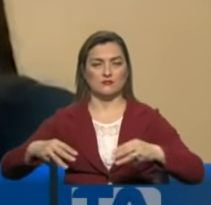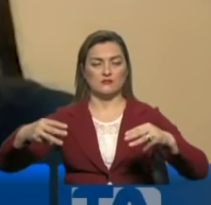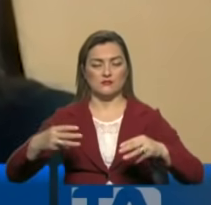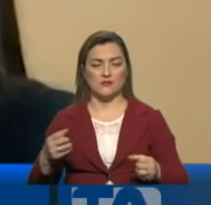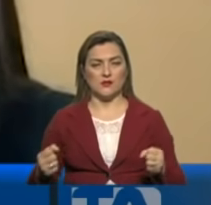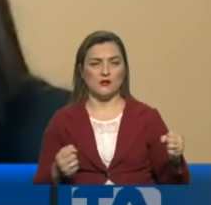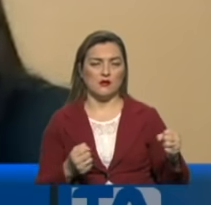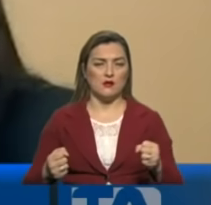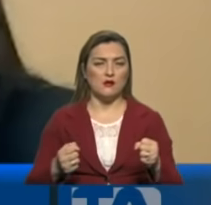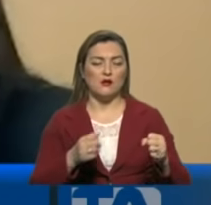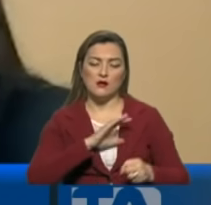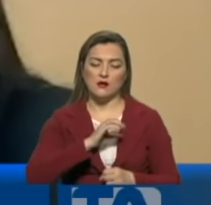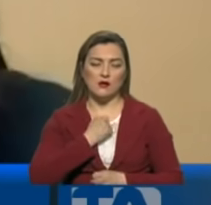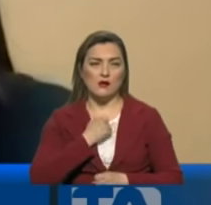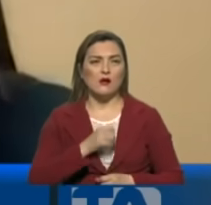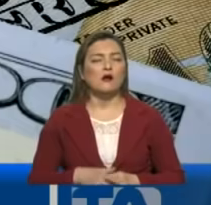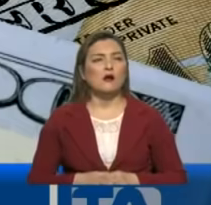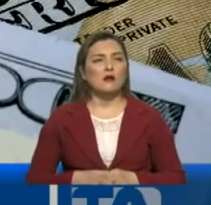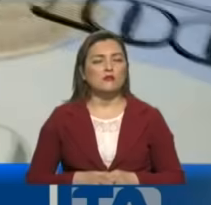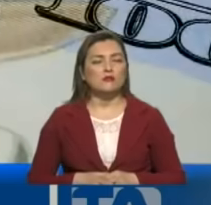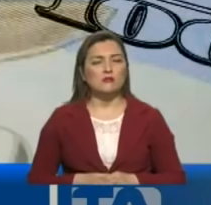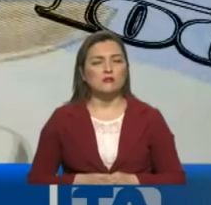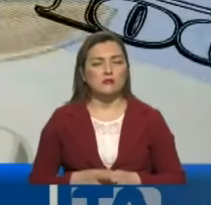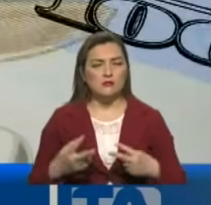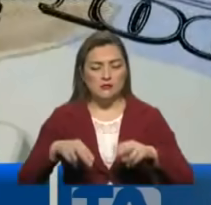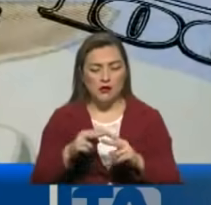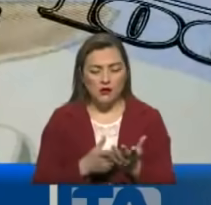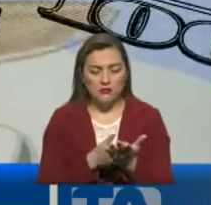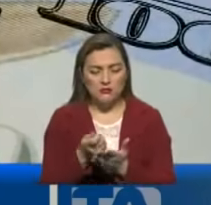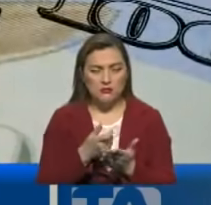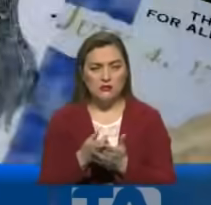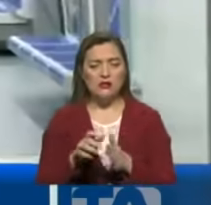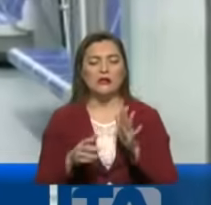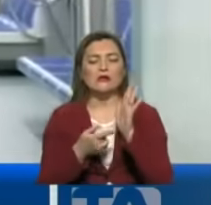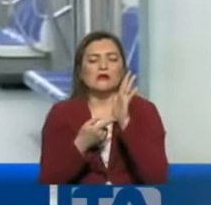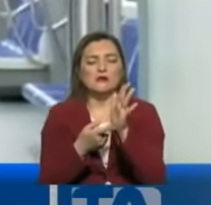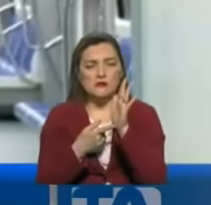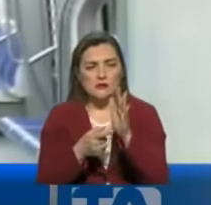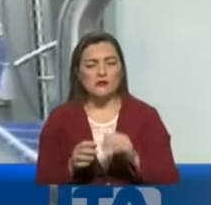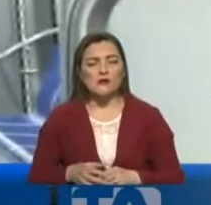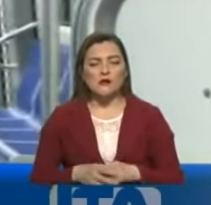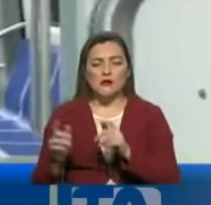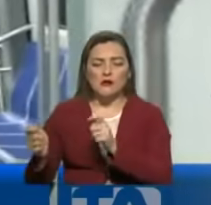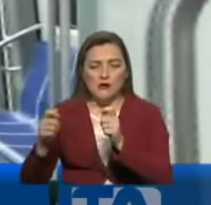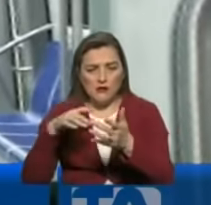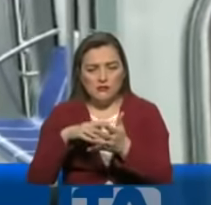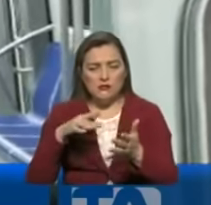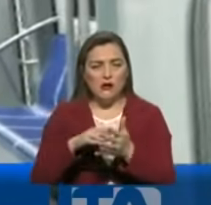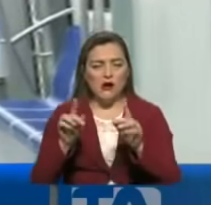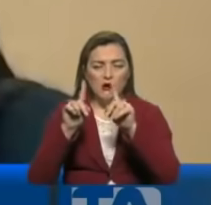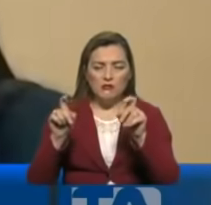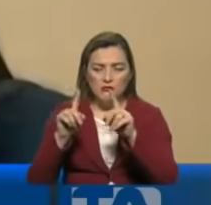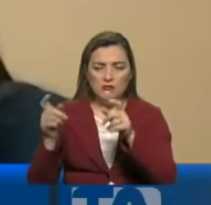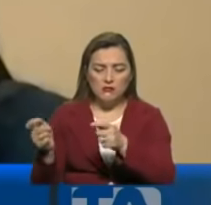del patrimonio municipal. Además, señala que los costos presentados son solo referenciales que han sido obtenidos en los estudios de